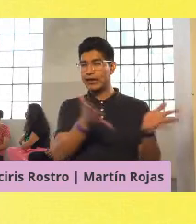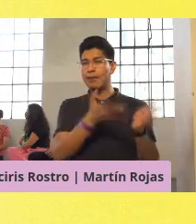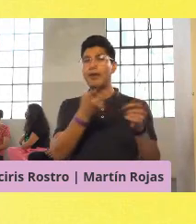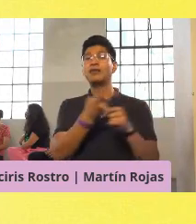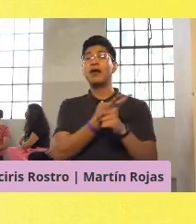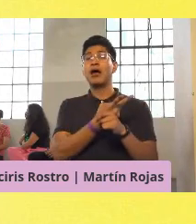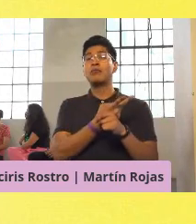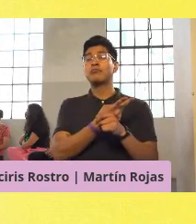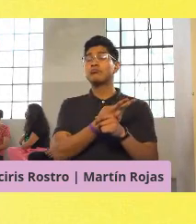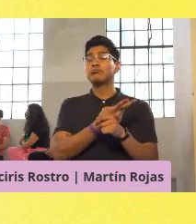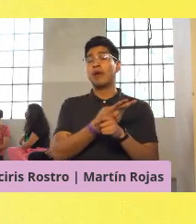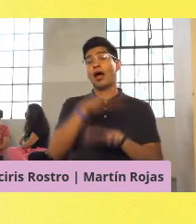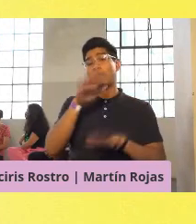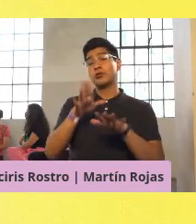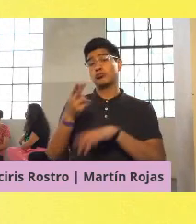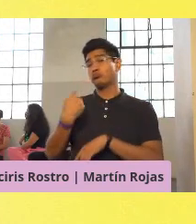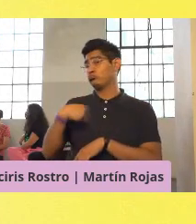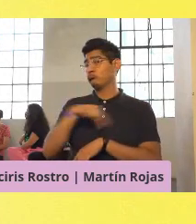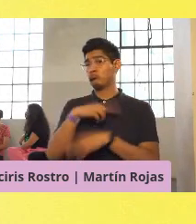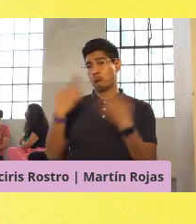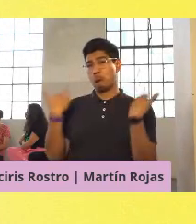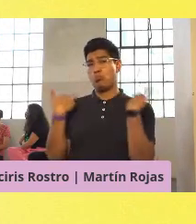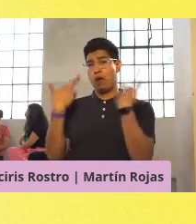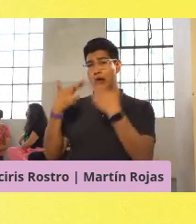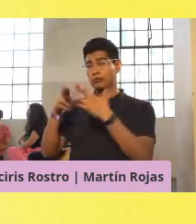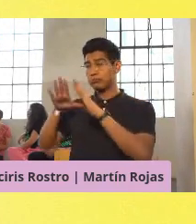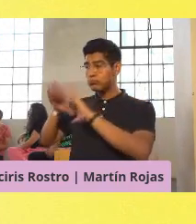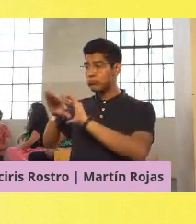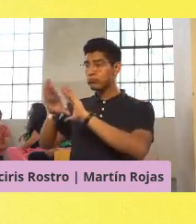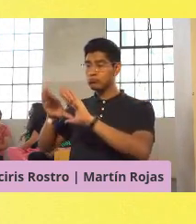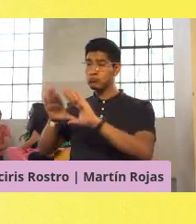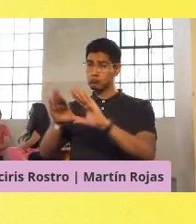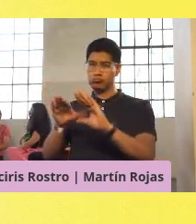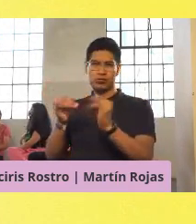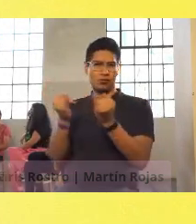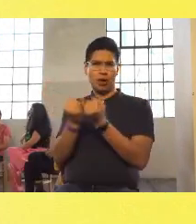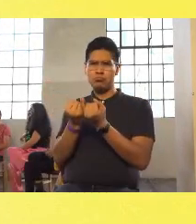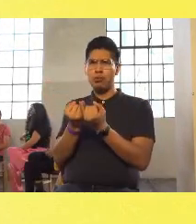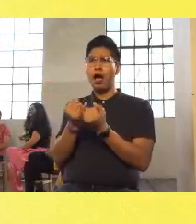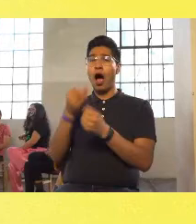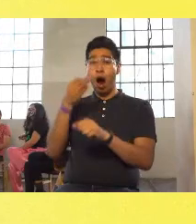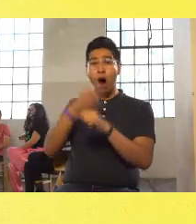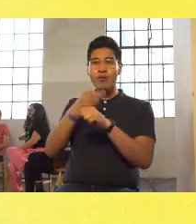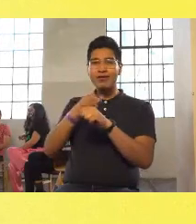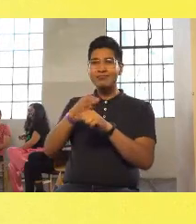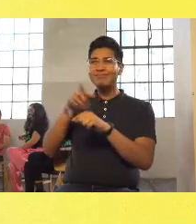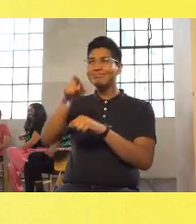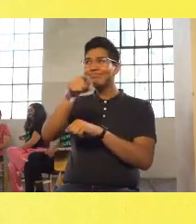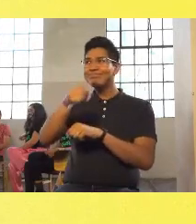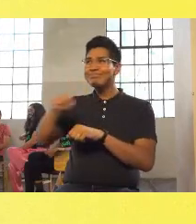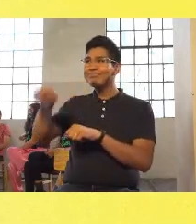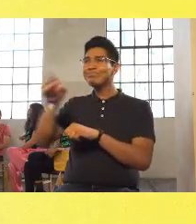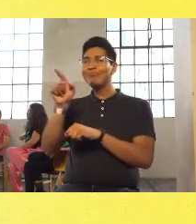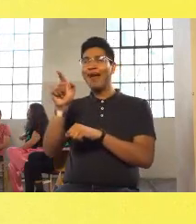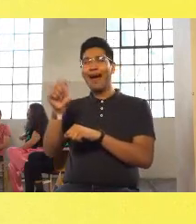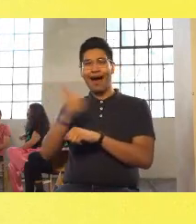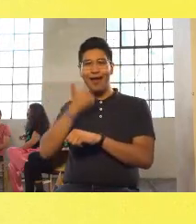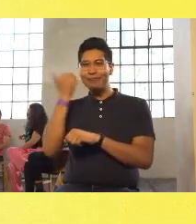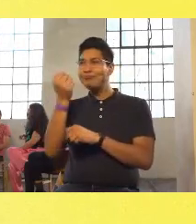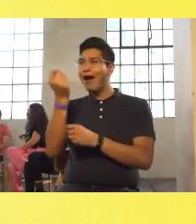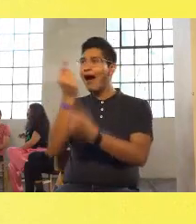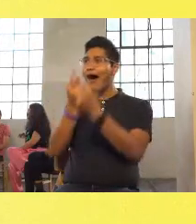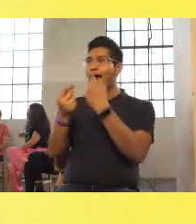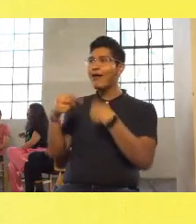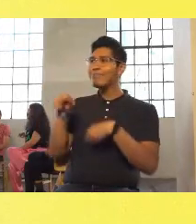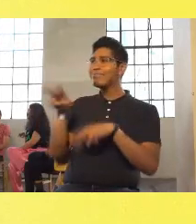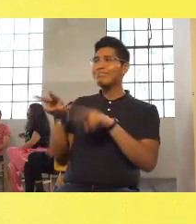docencia. Y, o sea, por ahí están algunas de mis alumnas, y es eso, ¿no? O sea, como que